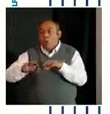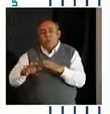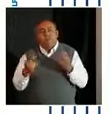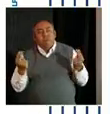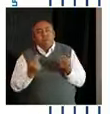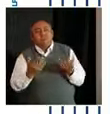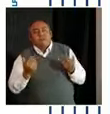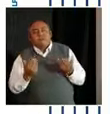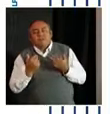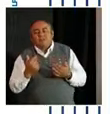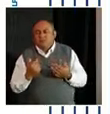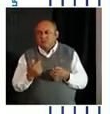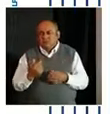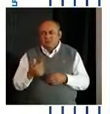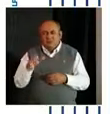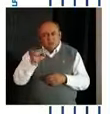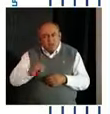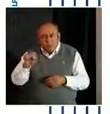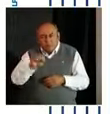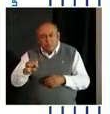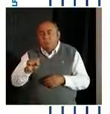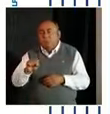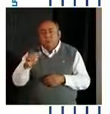los otros días de la semana,